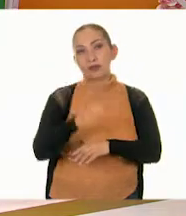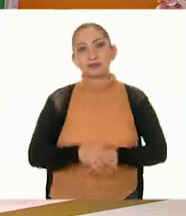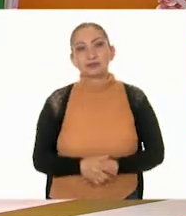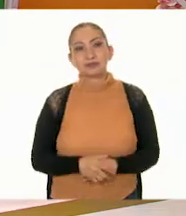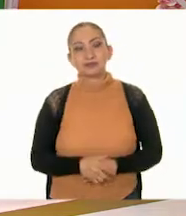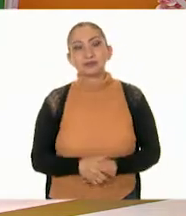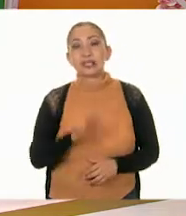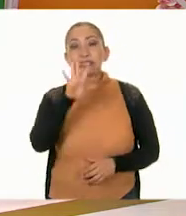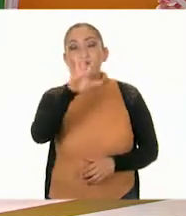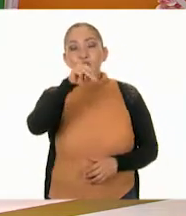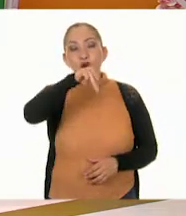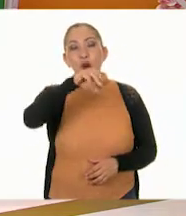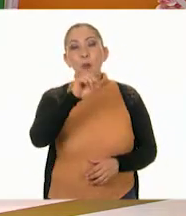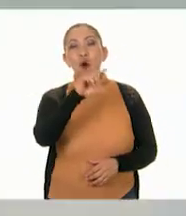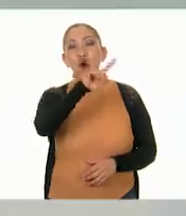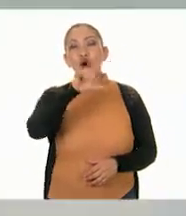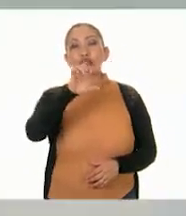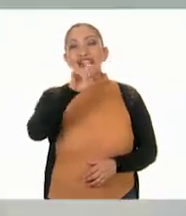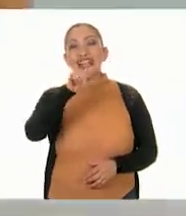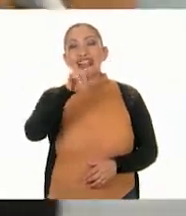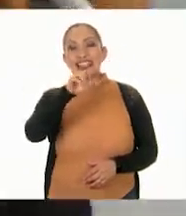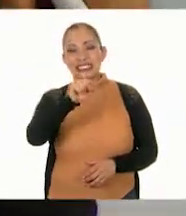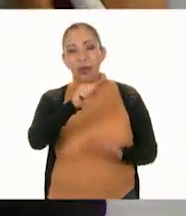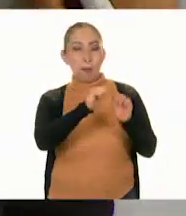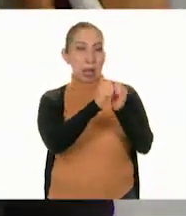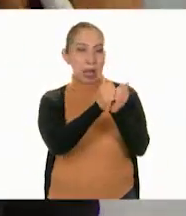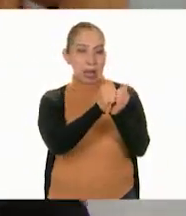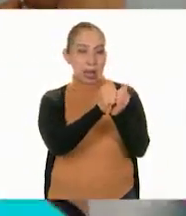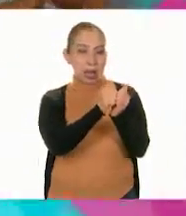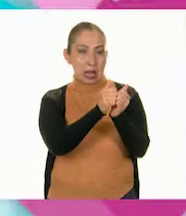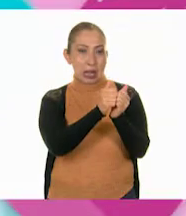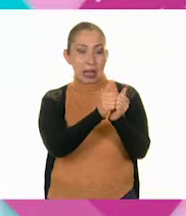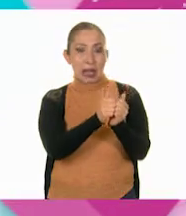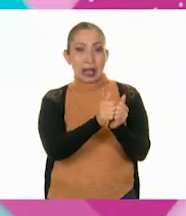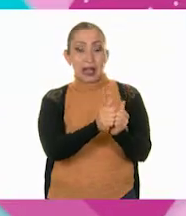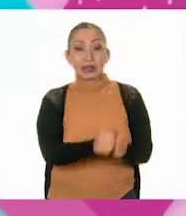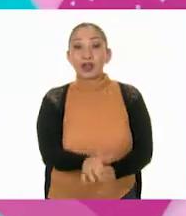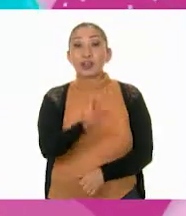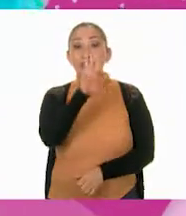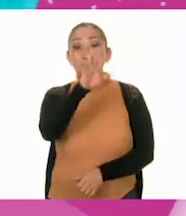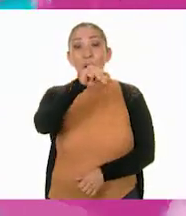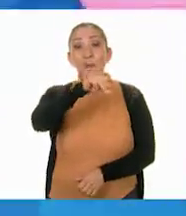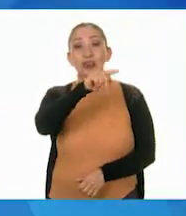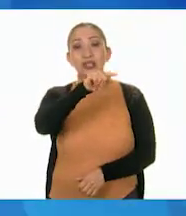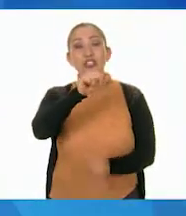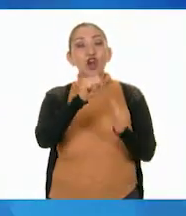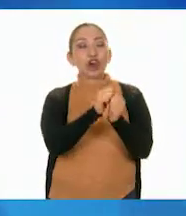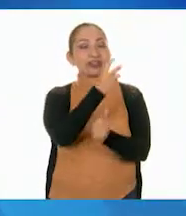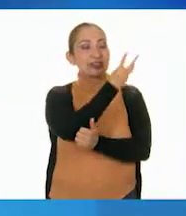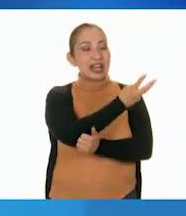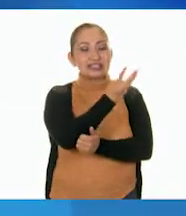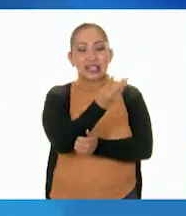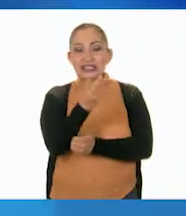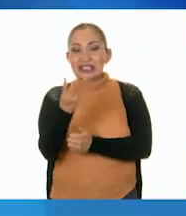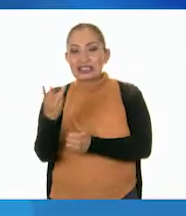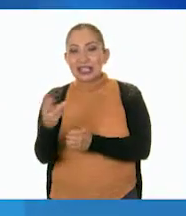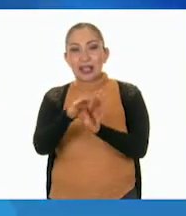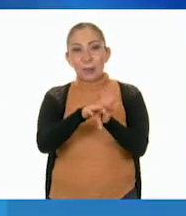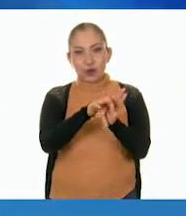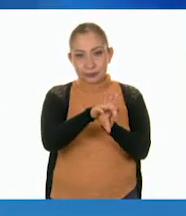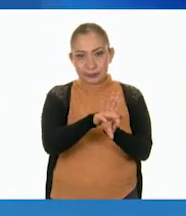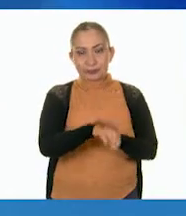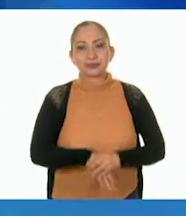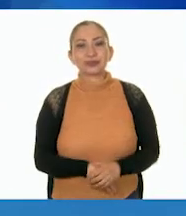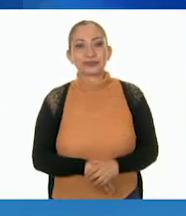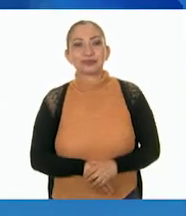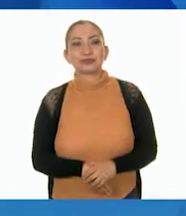5 molletes. Entonces el resultado sería 5. Uh-huh. Y obviamente sería molletes. Molletes. Y lo voy a